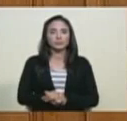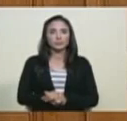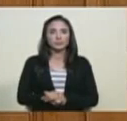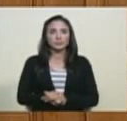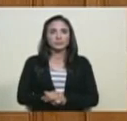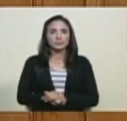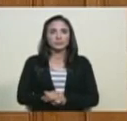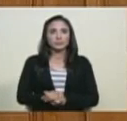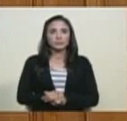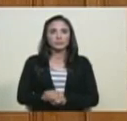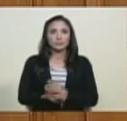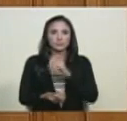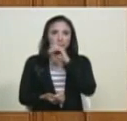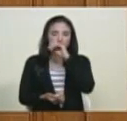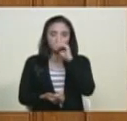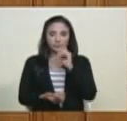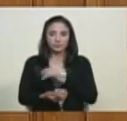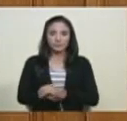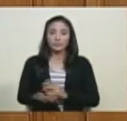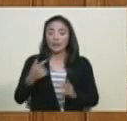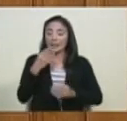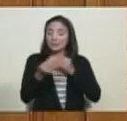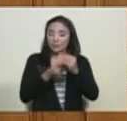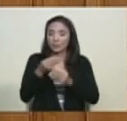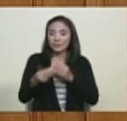se hubiera ejecutado como fue planificado?